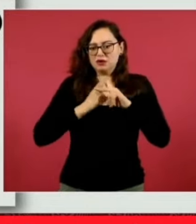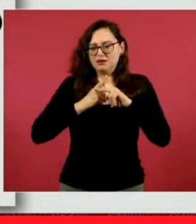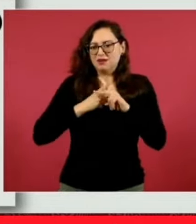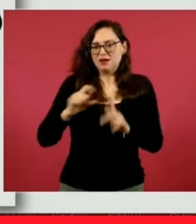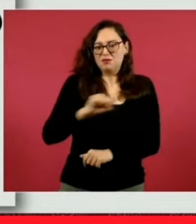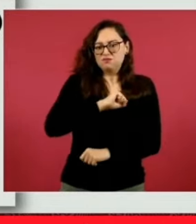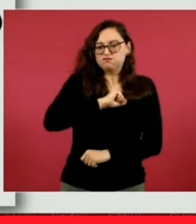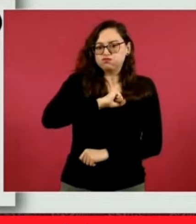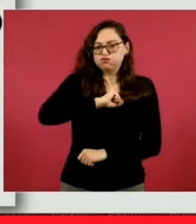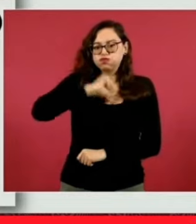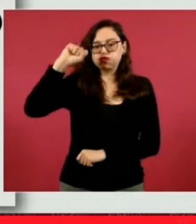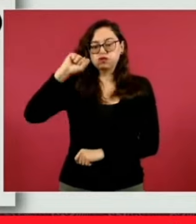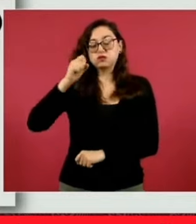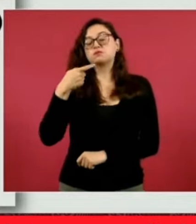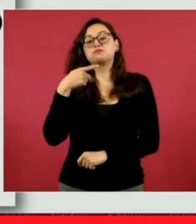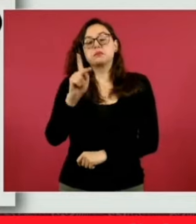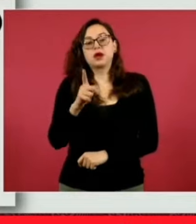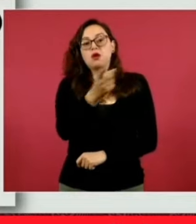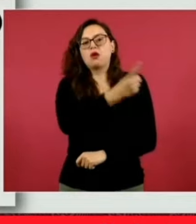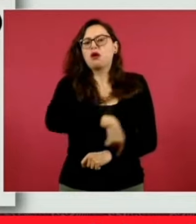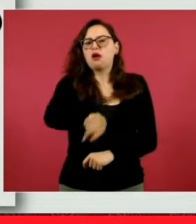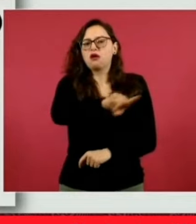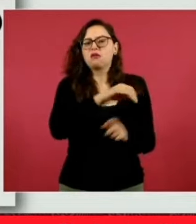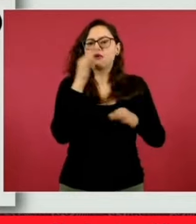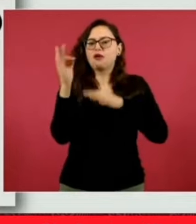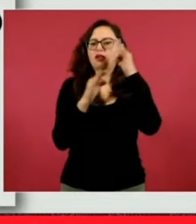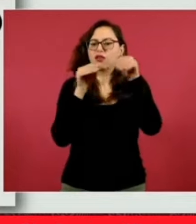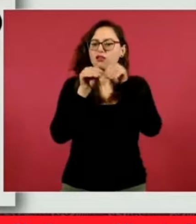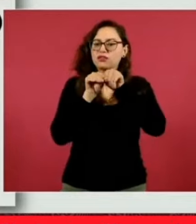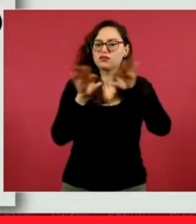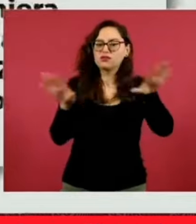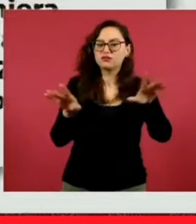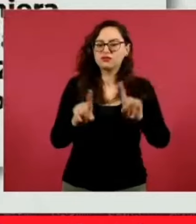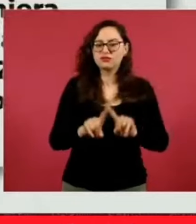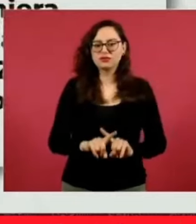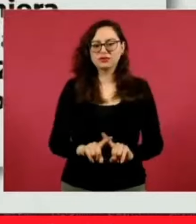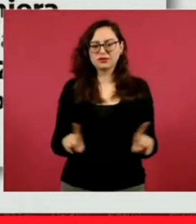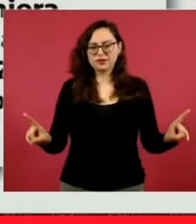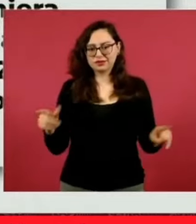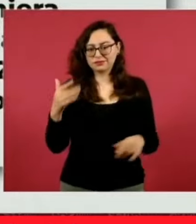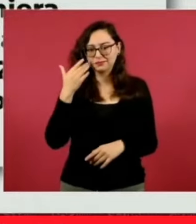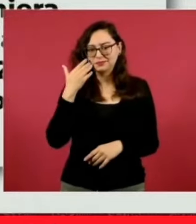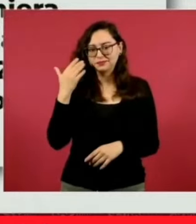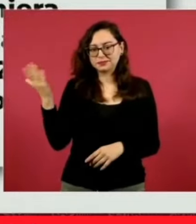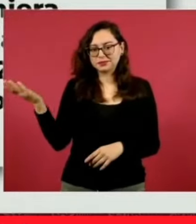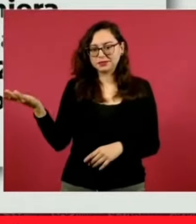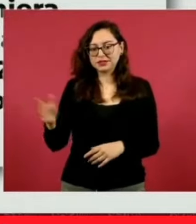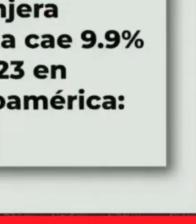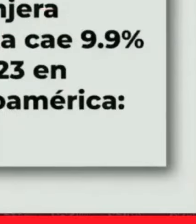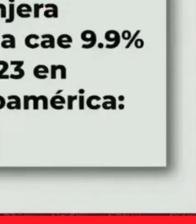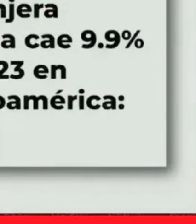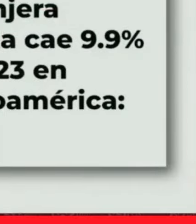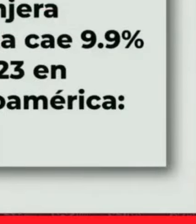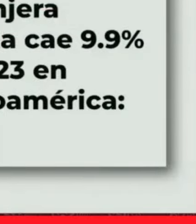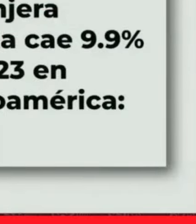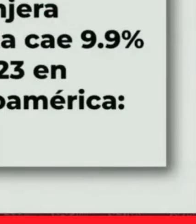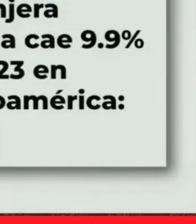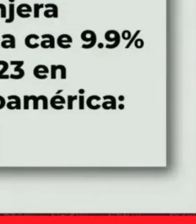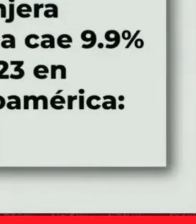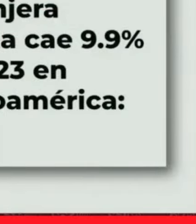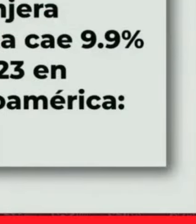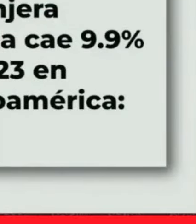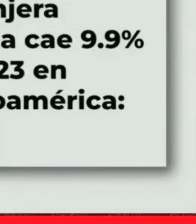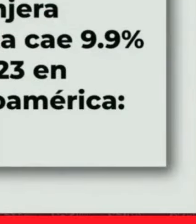El nuevo nado sincronizado de la semana pasada fue la noticia falsa de una supuesta caída en la inversión extranjera